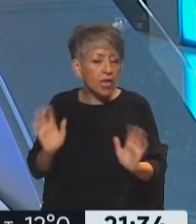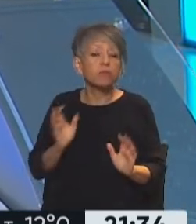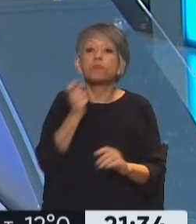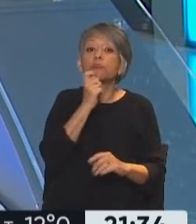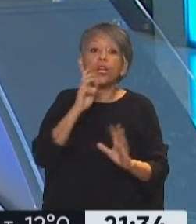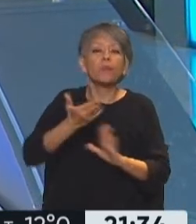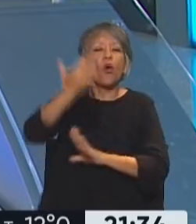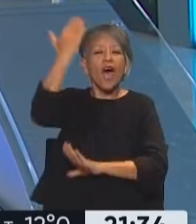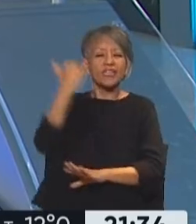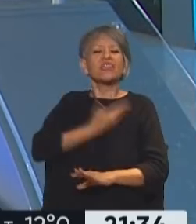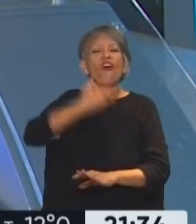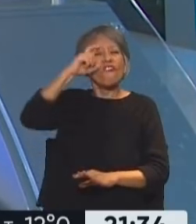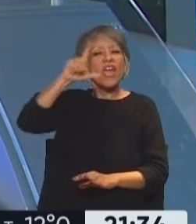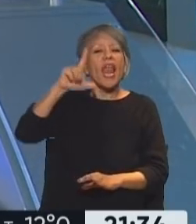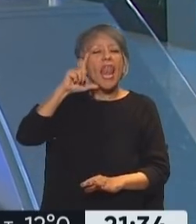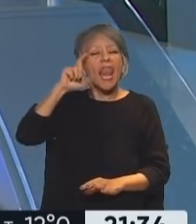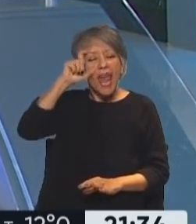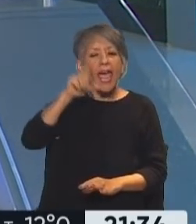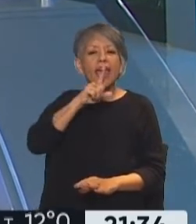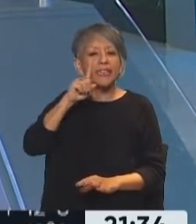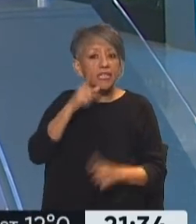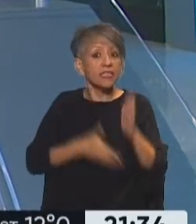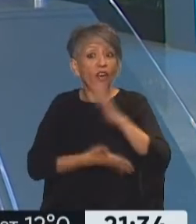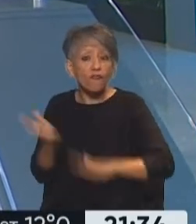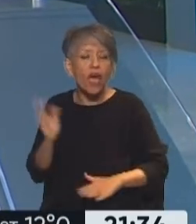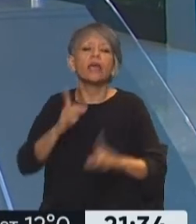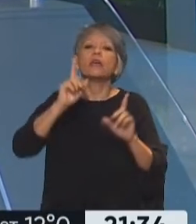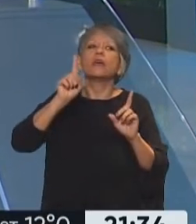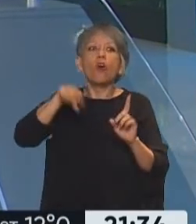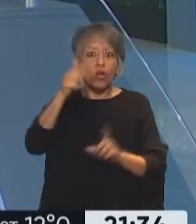fue Roberto Feletti, sus segundos y sus terceros también se han ido. Bueno, si responde